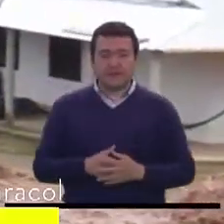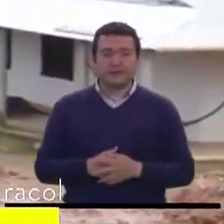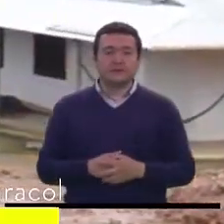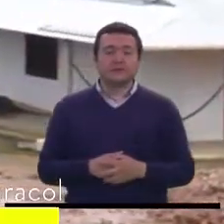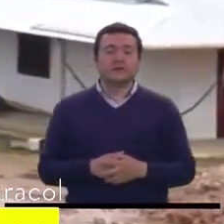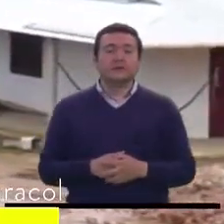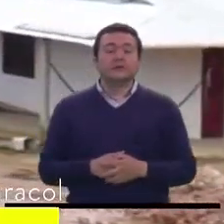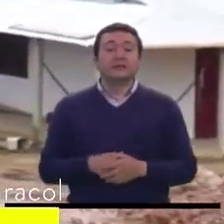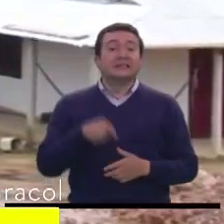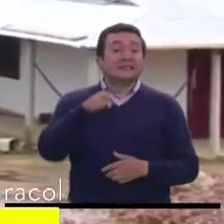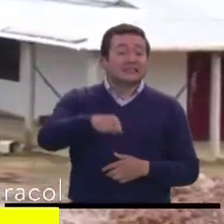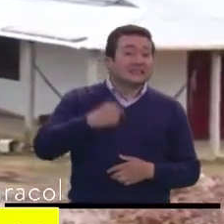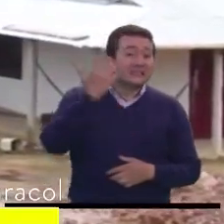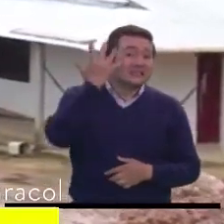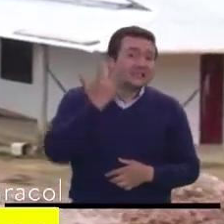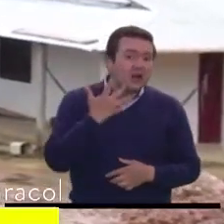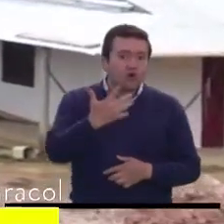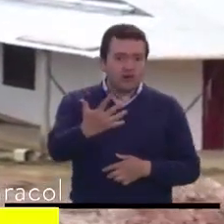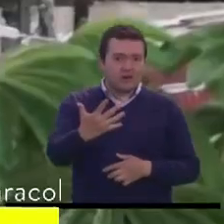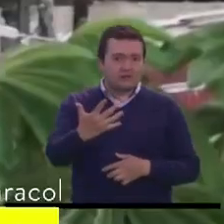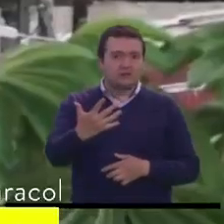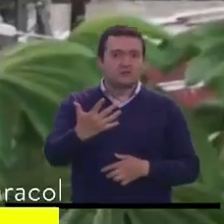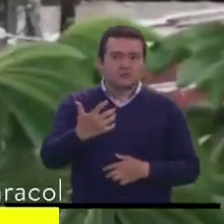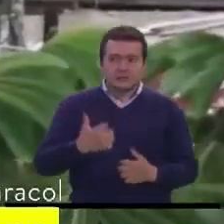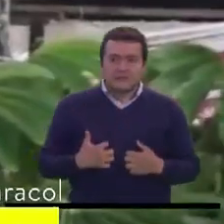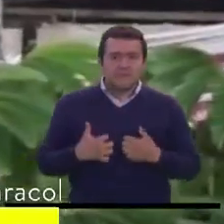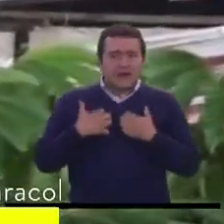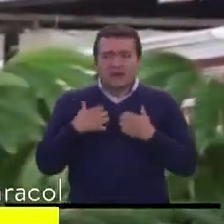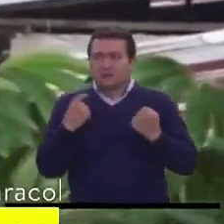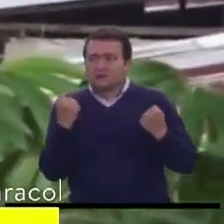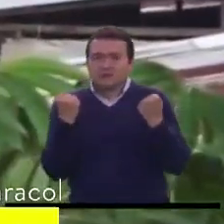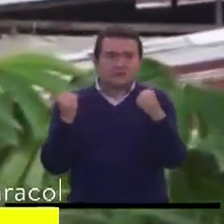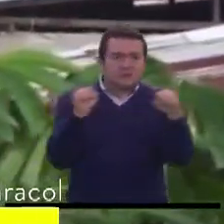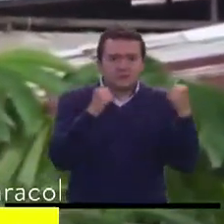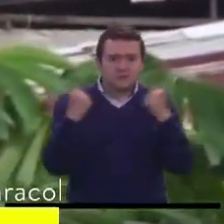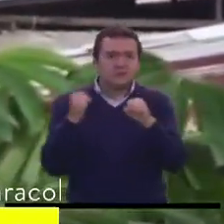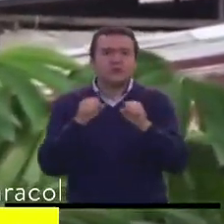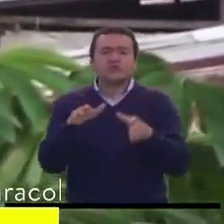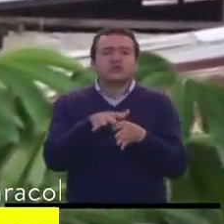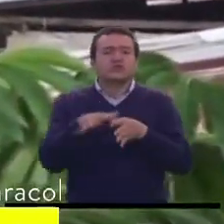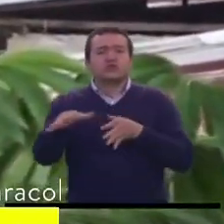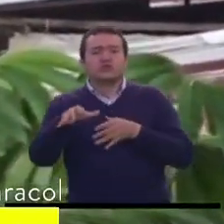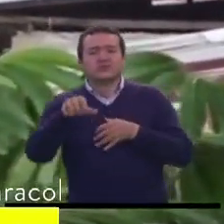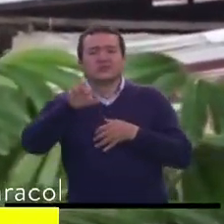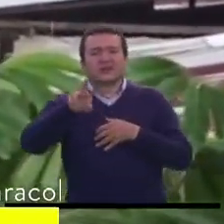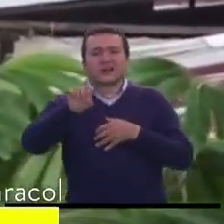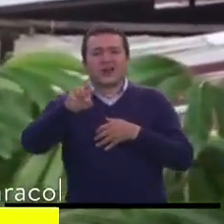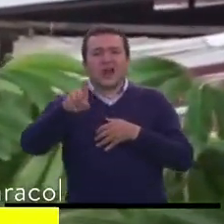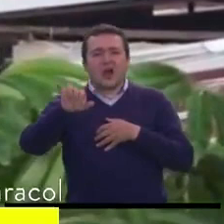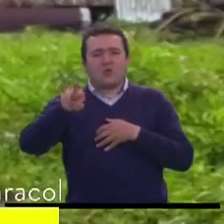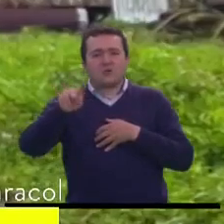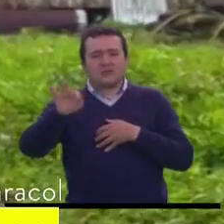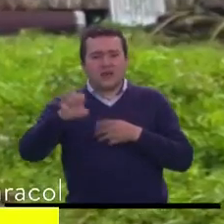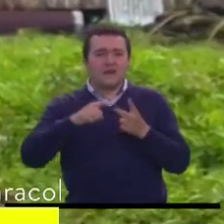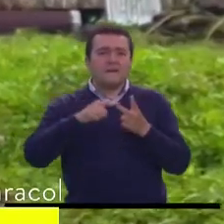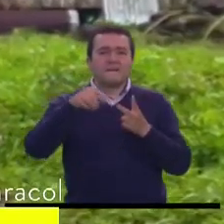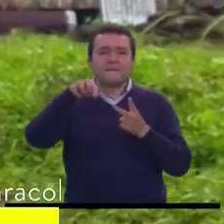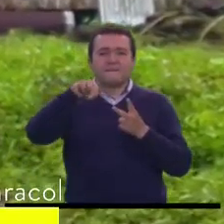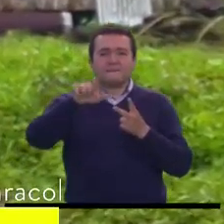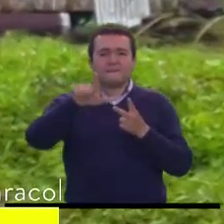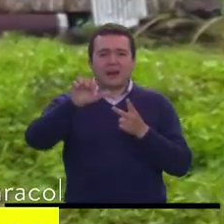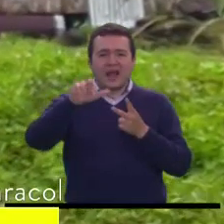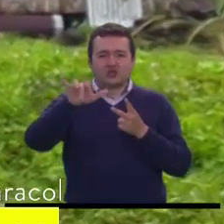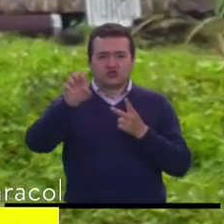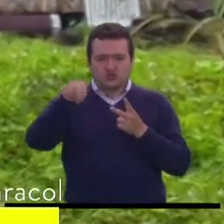Han sido 5 días de zozobra y miedo los que han vivido los habitantes de las veredas Ricaurte y El Playón en zona rural de Maguipayán, en el